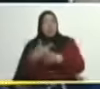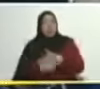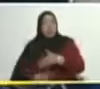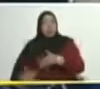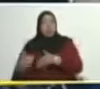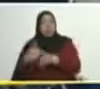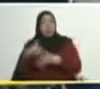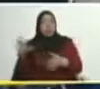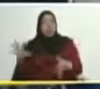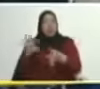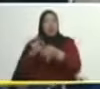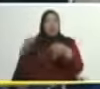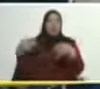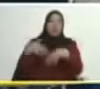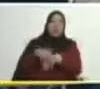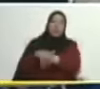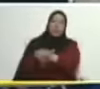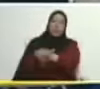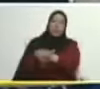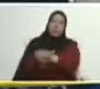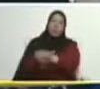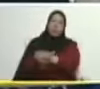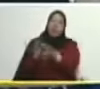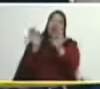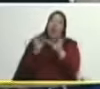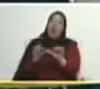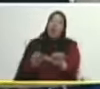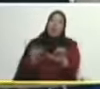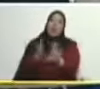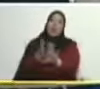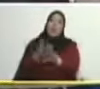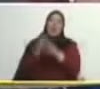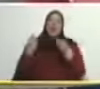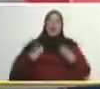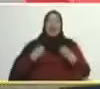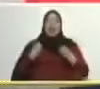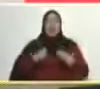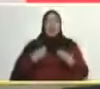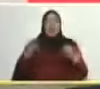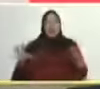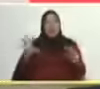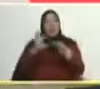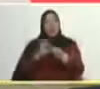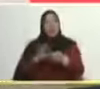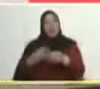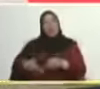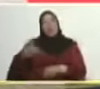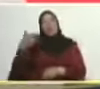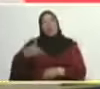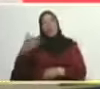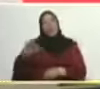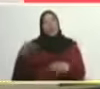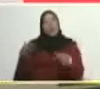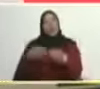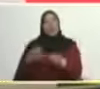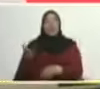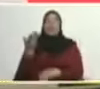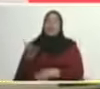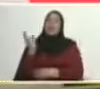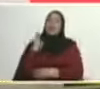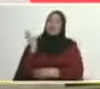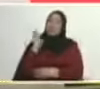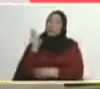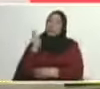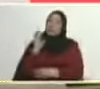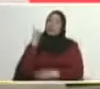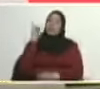esta solidaria integración prevalece. Queridos hermanos, era impostergable esta reunión. La